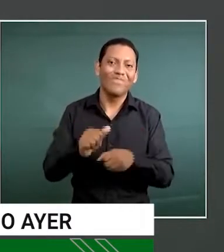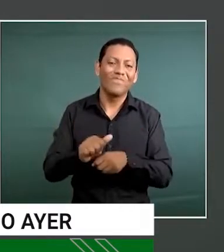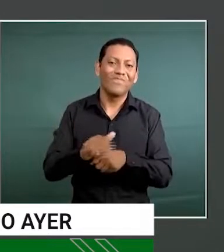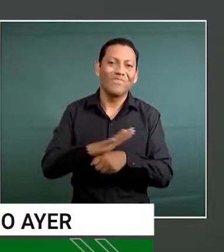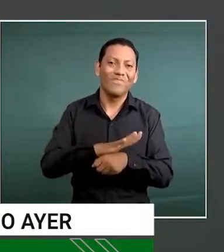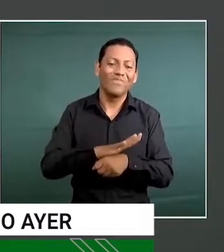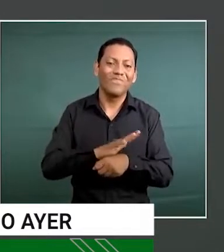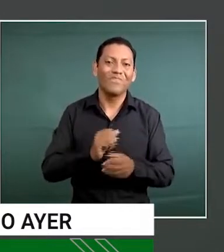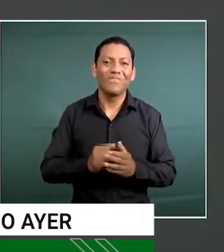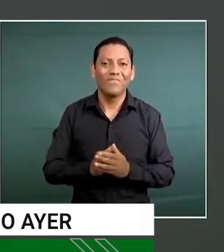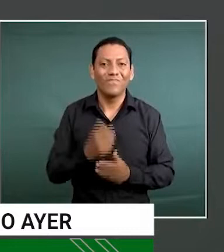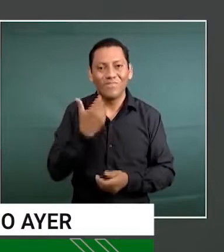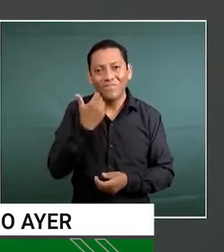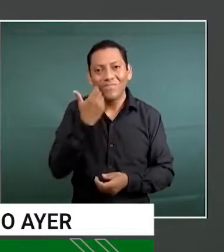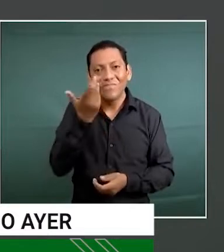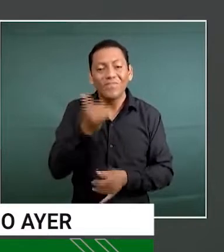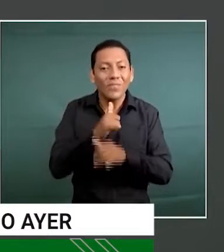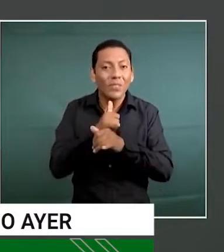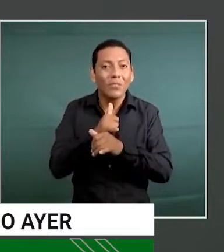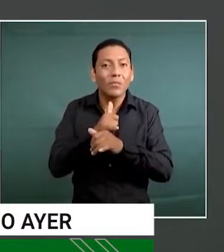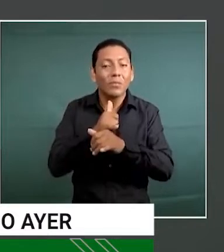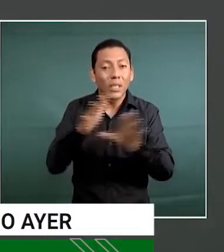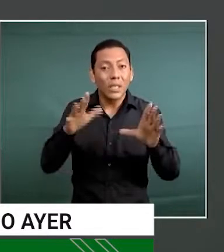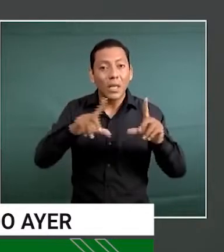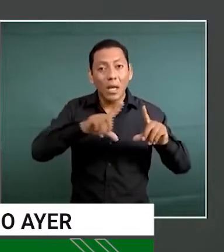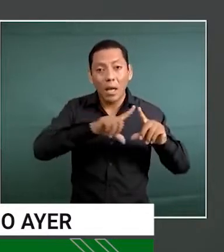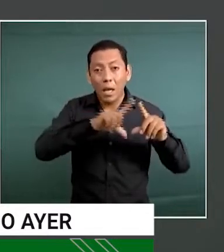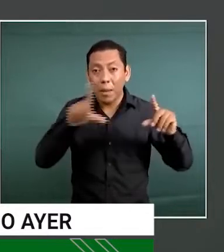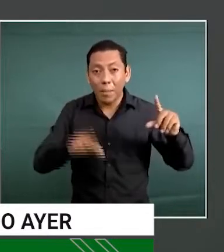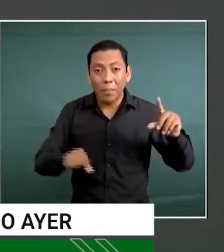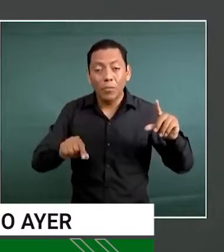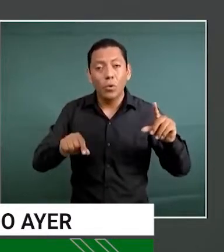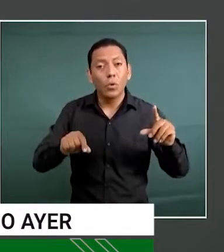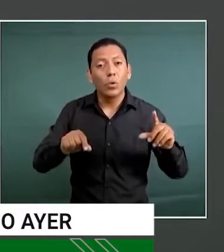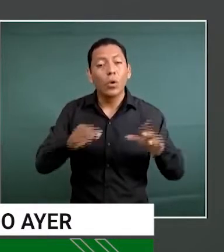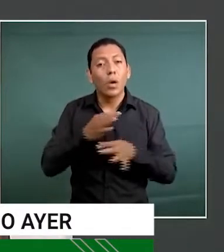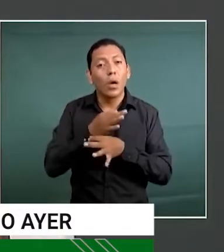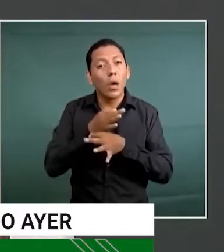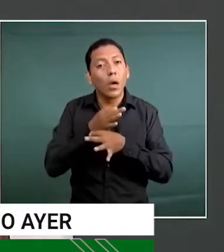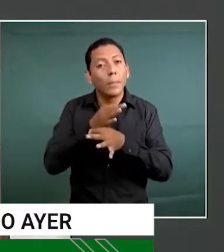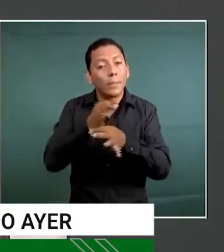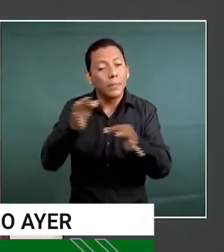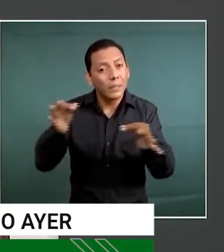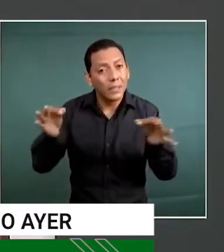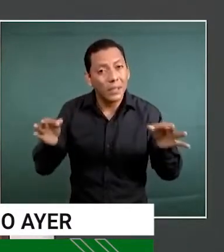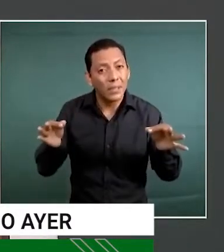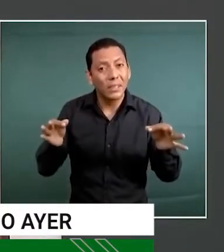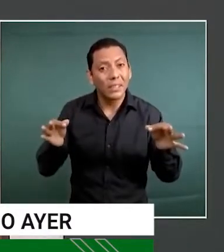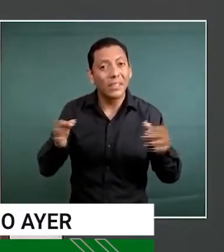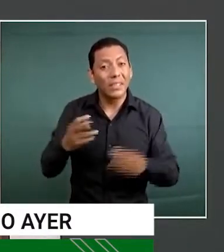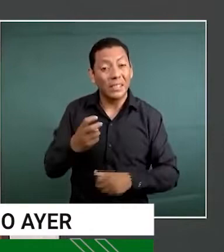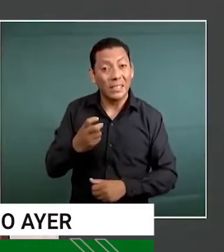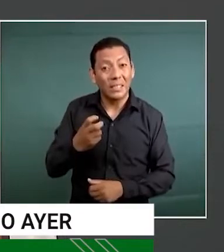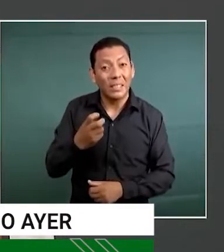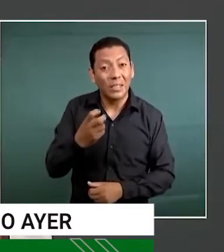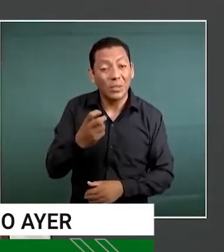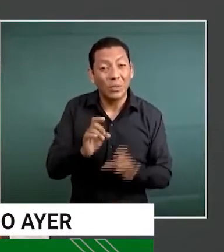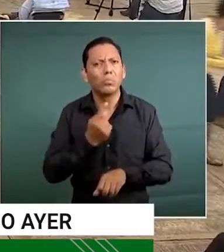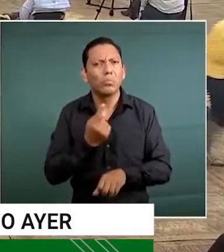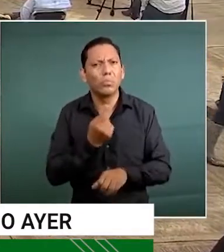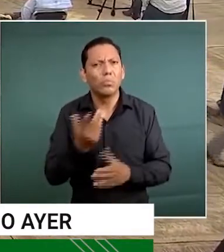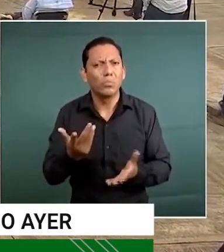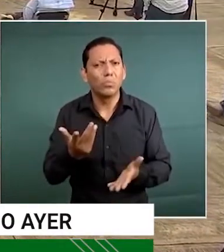COVID-19. Quiero informarle a todo el pueblo de México que esto ocurrió porque se